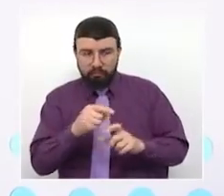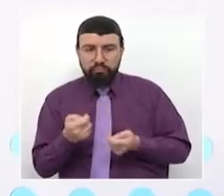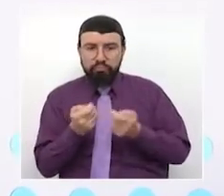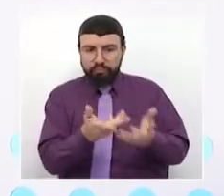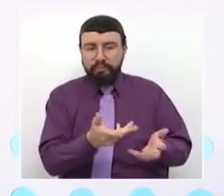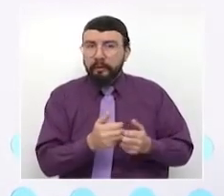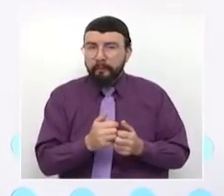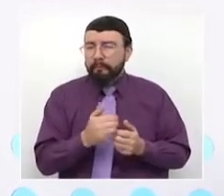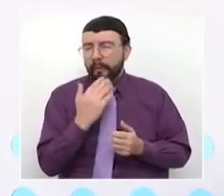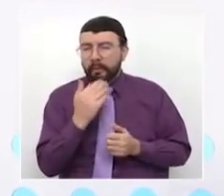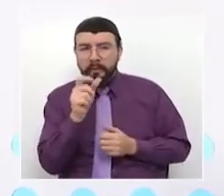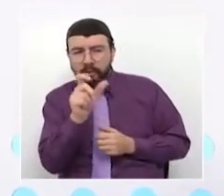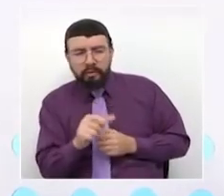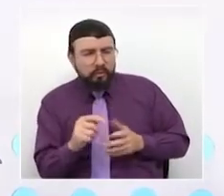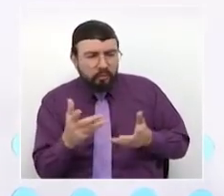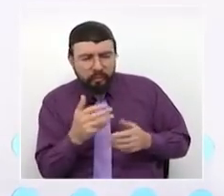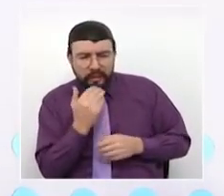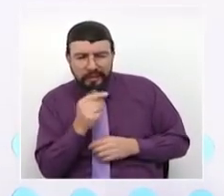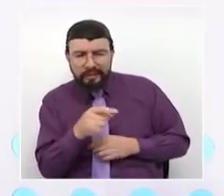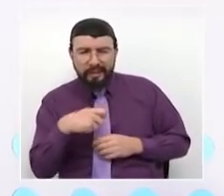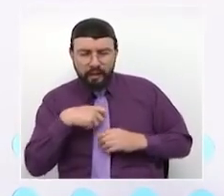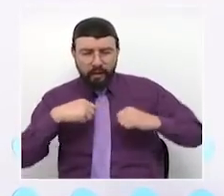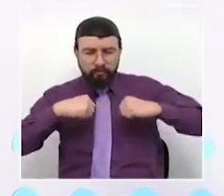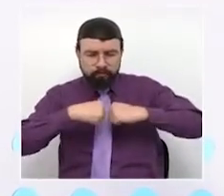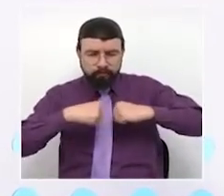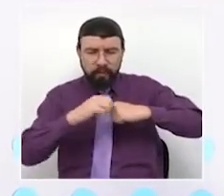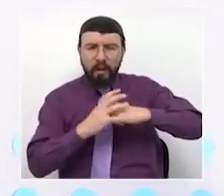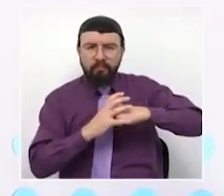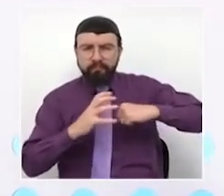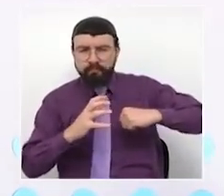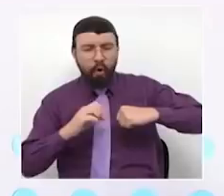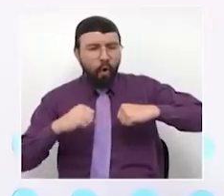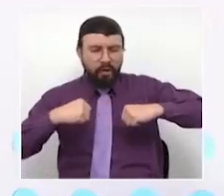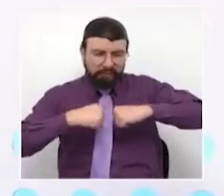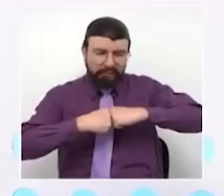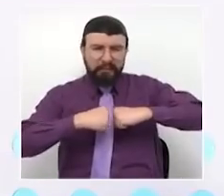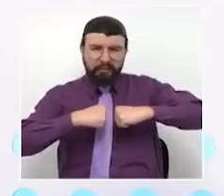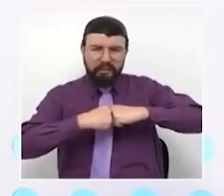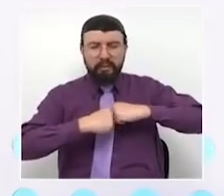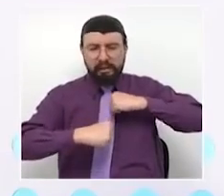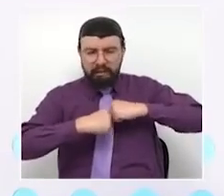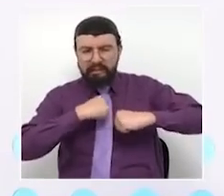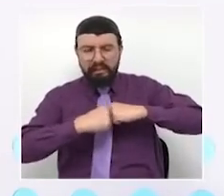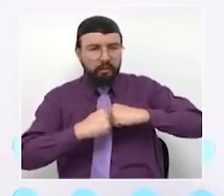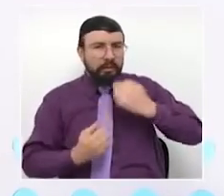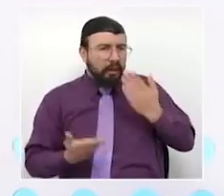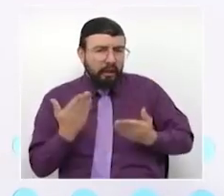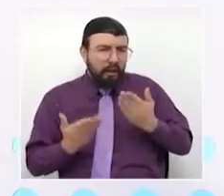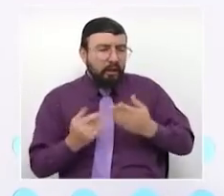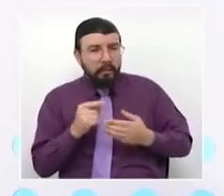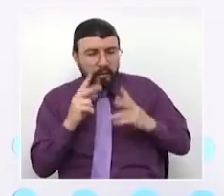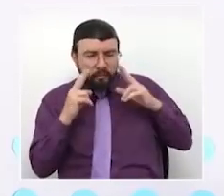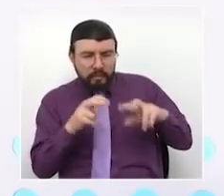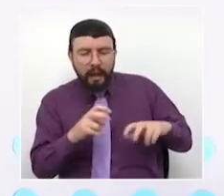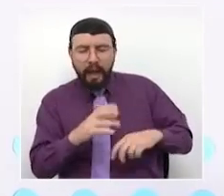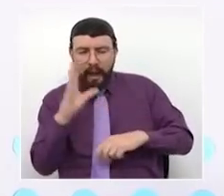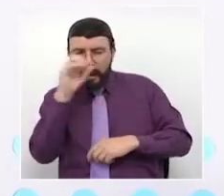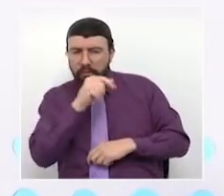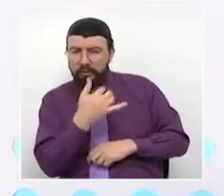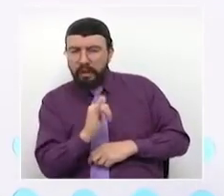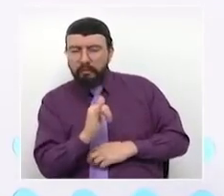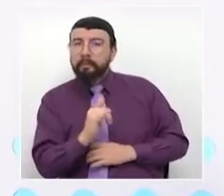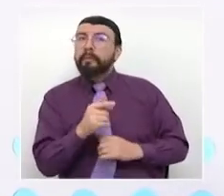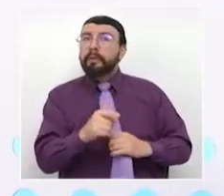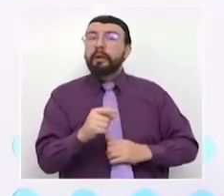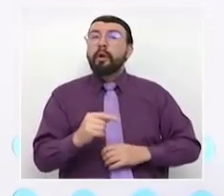hacemos un diagnóstico de artrosis, un proceso degenerativo, una compresión y demás, un dolor por compresión. Y al paciente nosotros lo